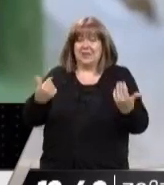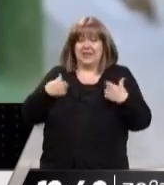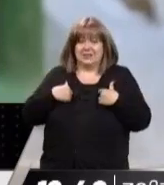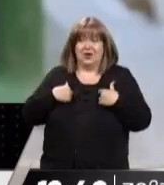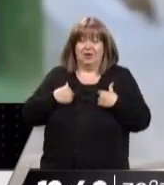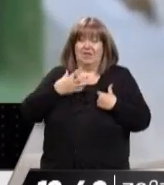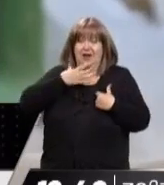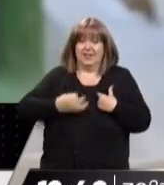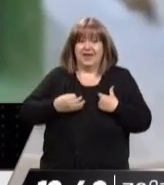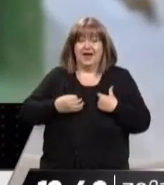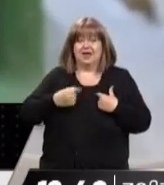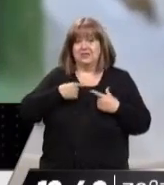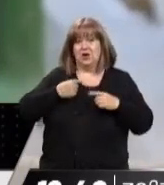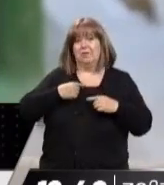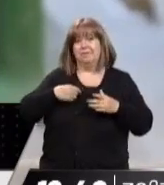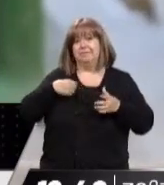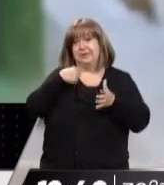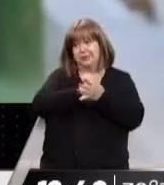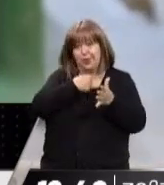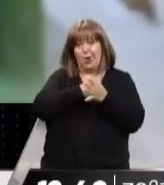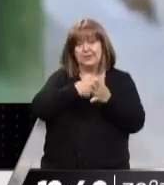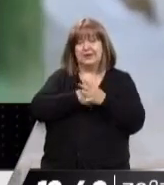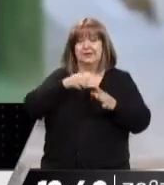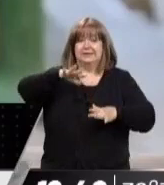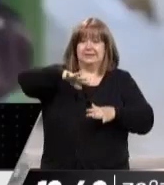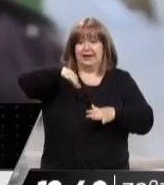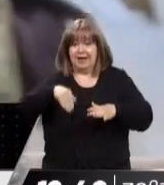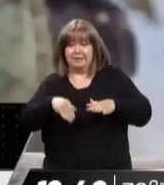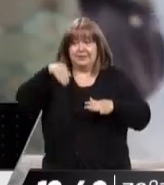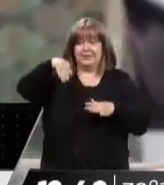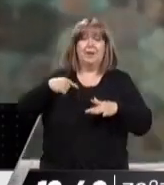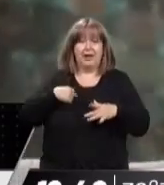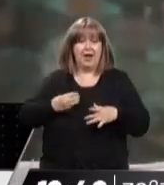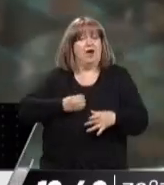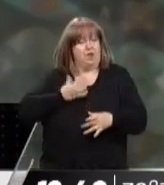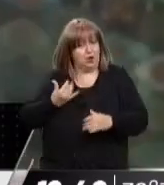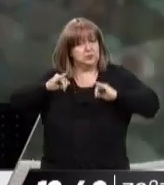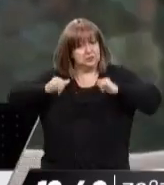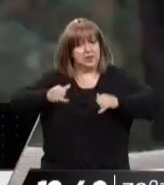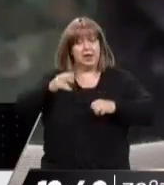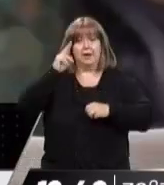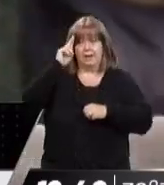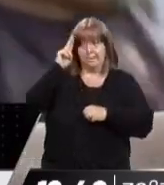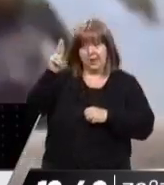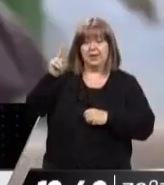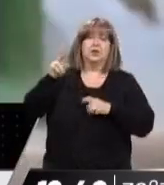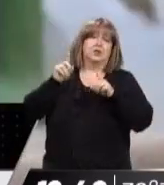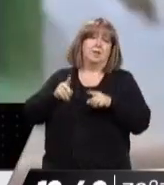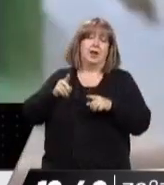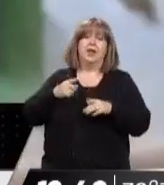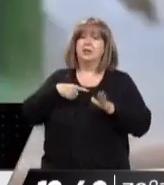Hay que admitir, fueron altos y bajos en esta lucha, pero remarquemos que estuvimos con voluntad y con respeto y